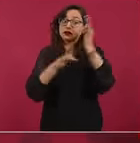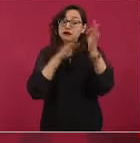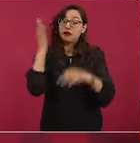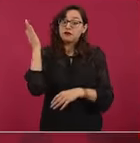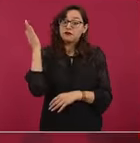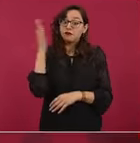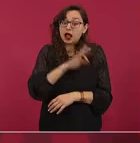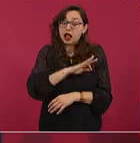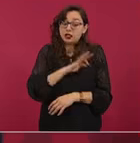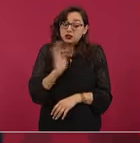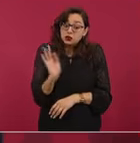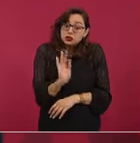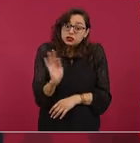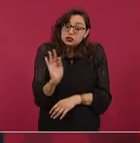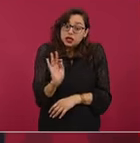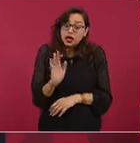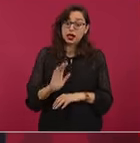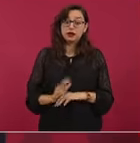ultra